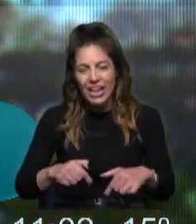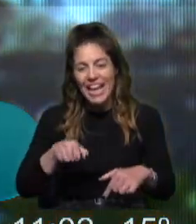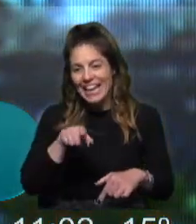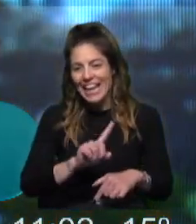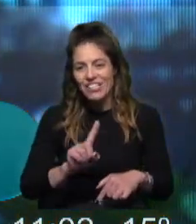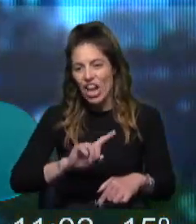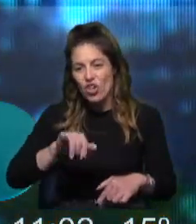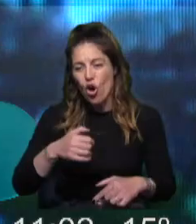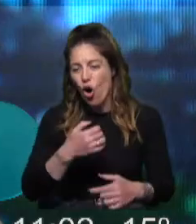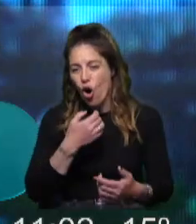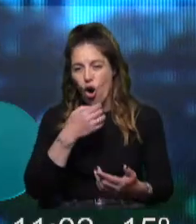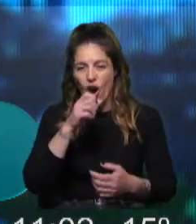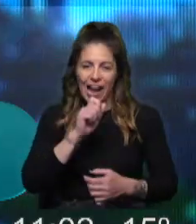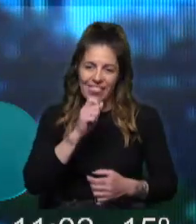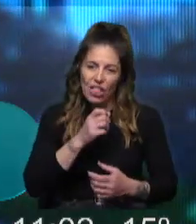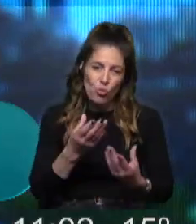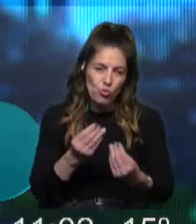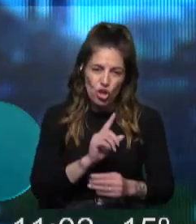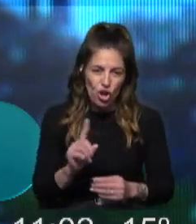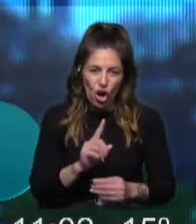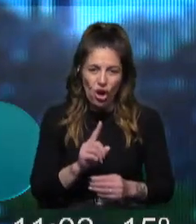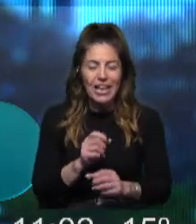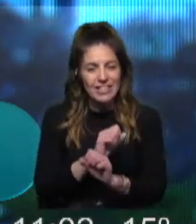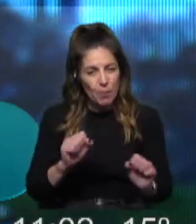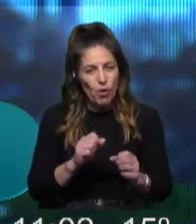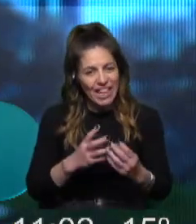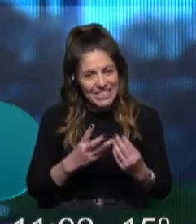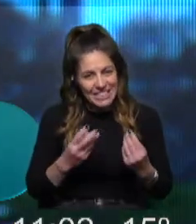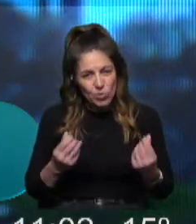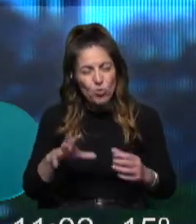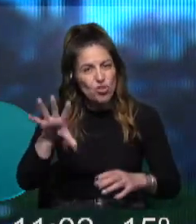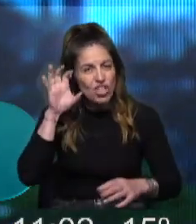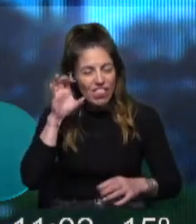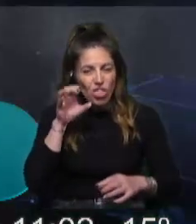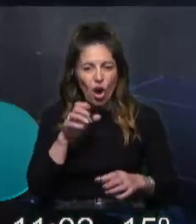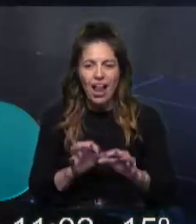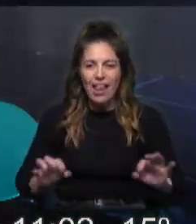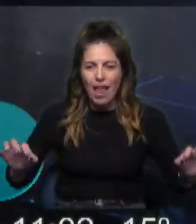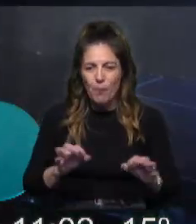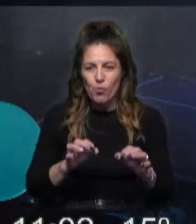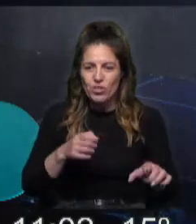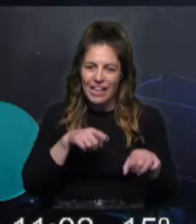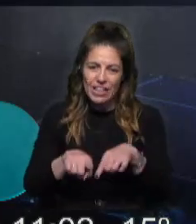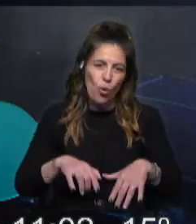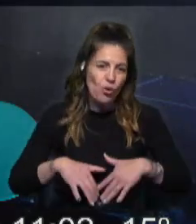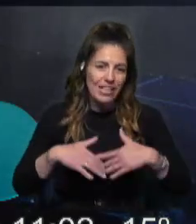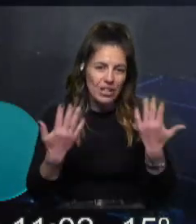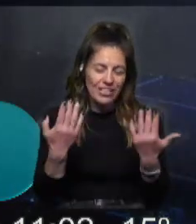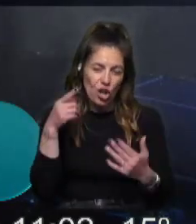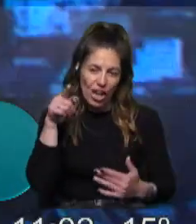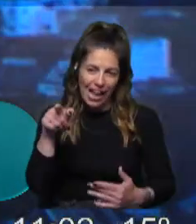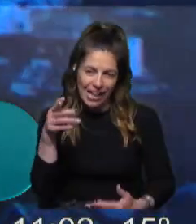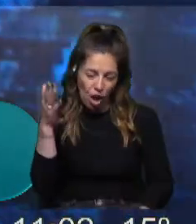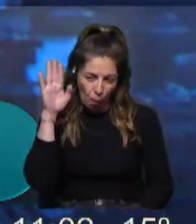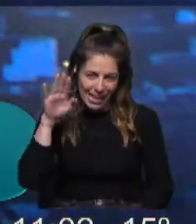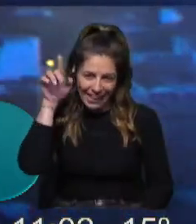recluido ahí, que no está tocando tanto, poder que siga sintiéndose la música ahí en vivo. Así que una celebración al maestro. Ahora bien, dijiste